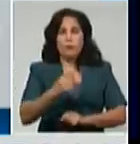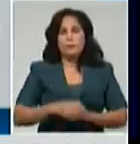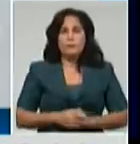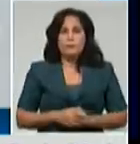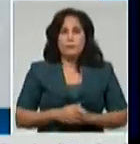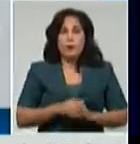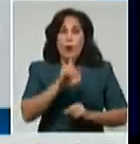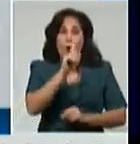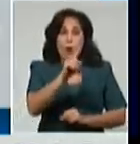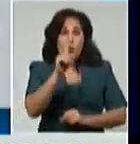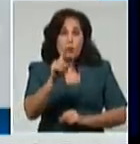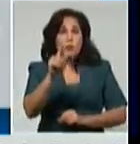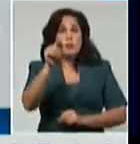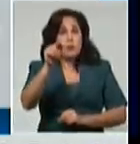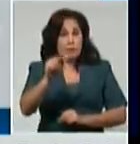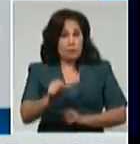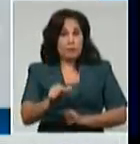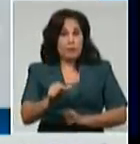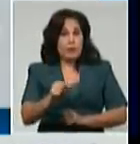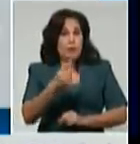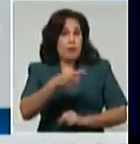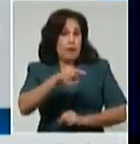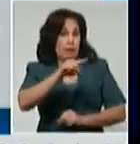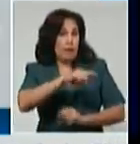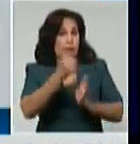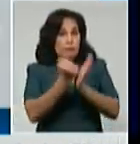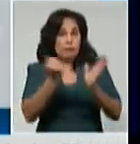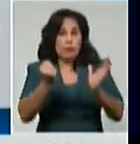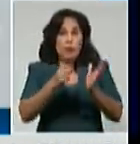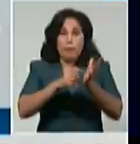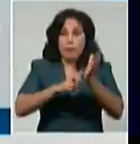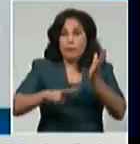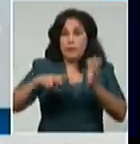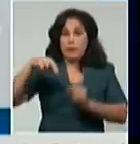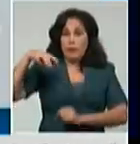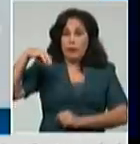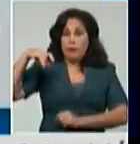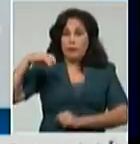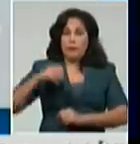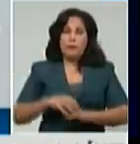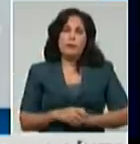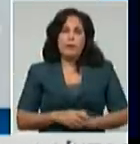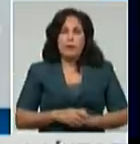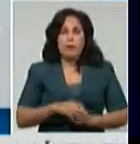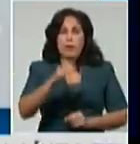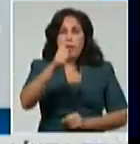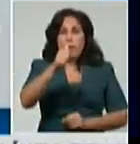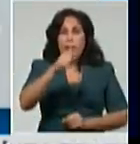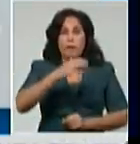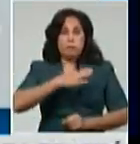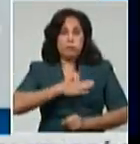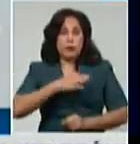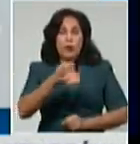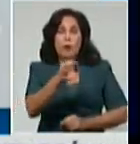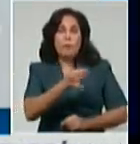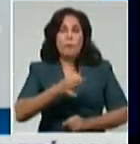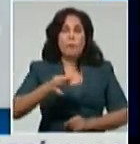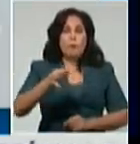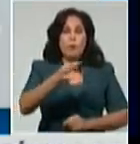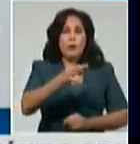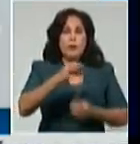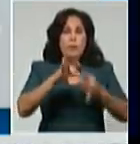se diagnostican ayer en la provincia de Pinar del Río, pues 10 pertenecen al municipio de